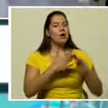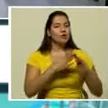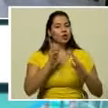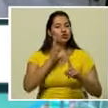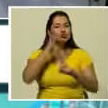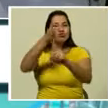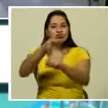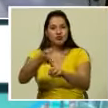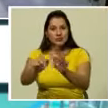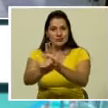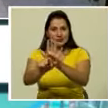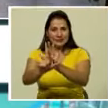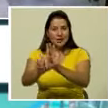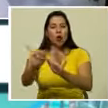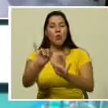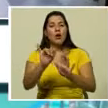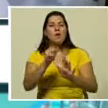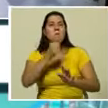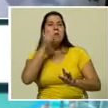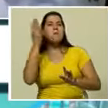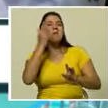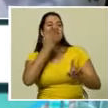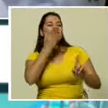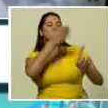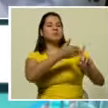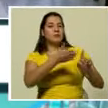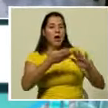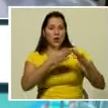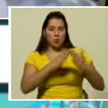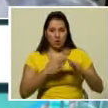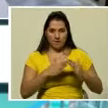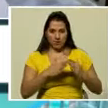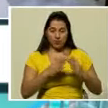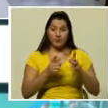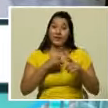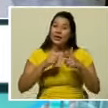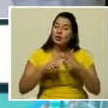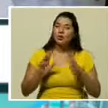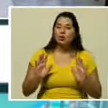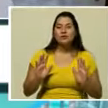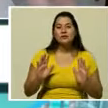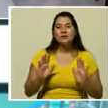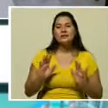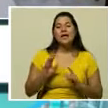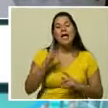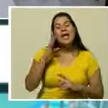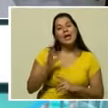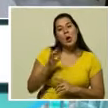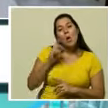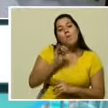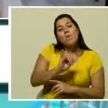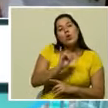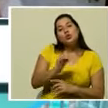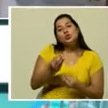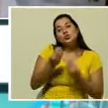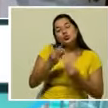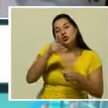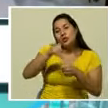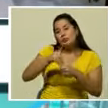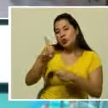creo que es válido algunas de las observaciones que han hecho los actores políticos, porque en este